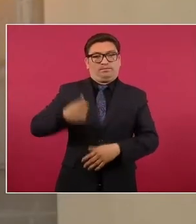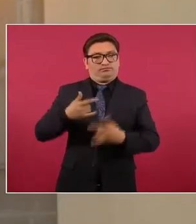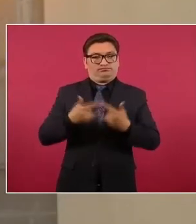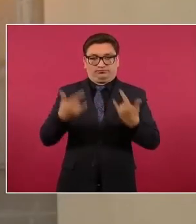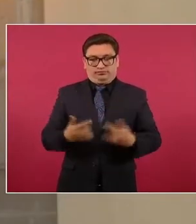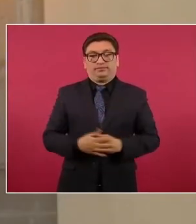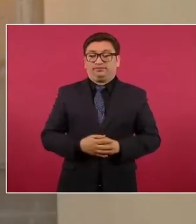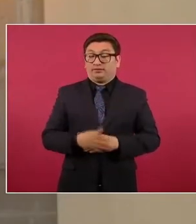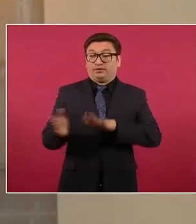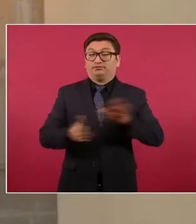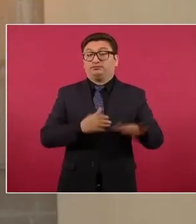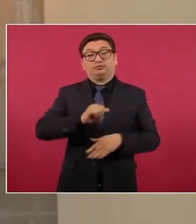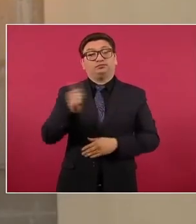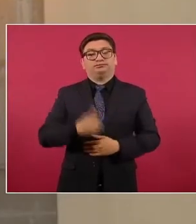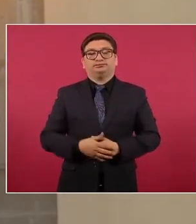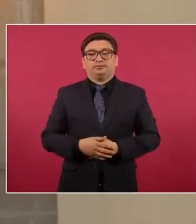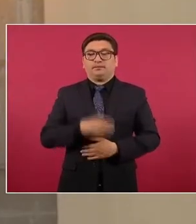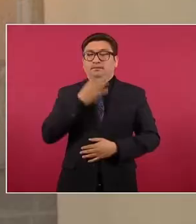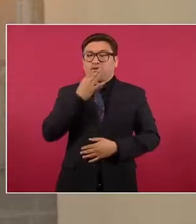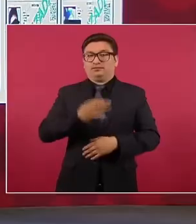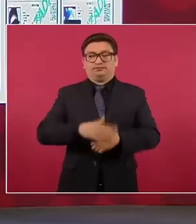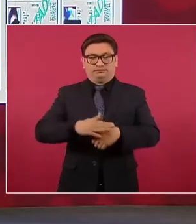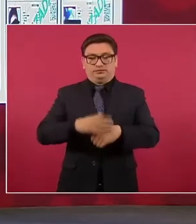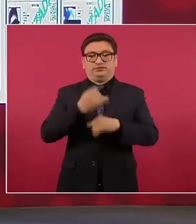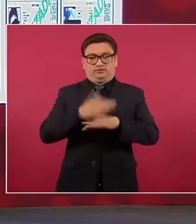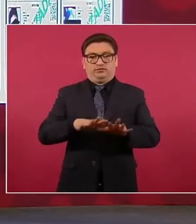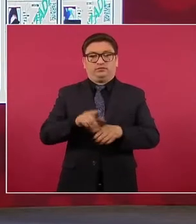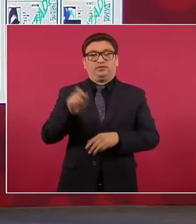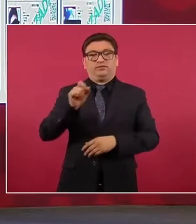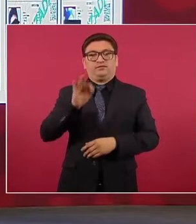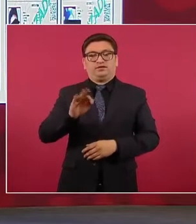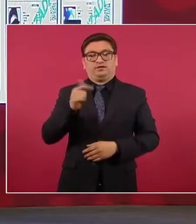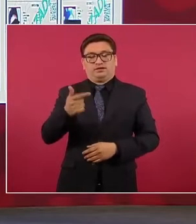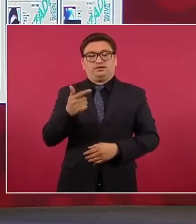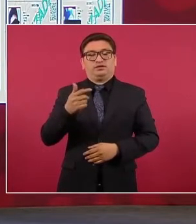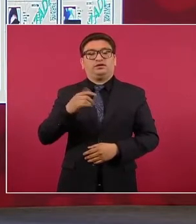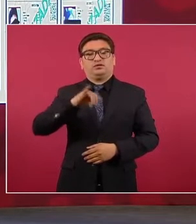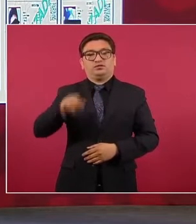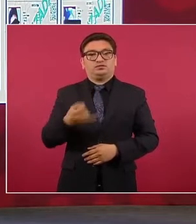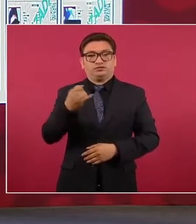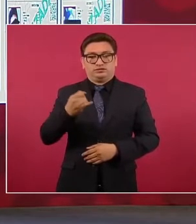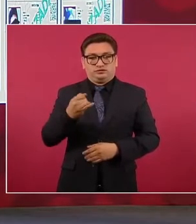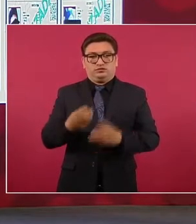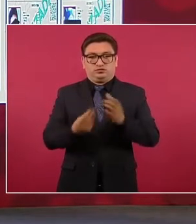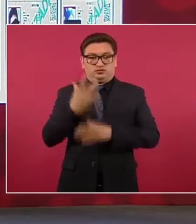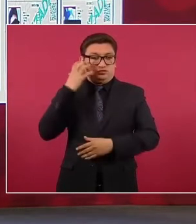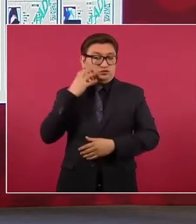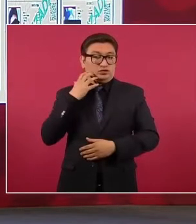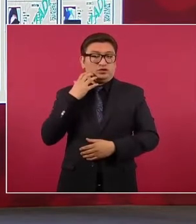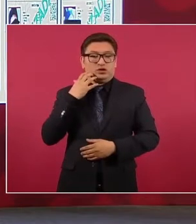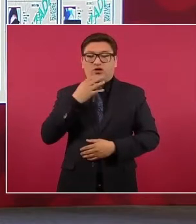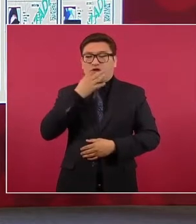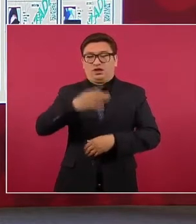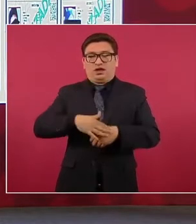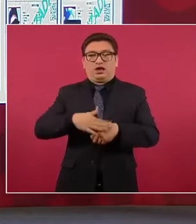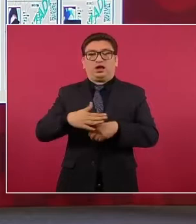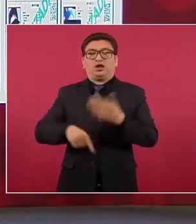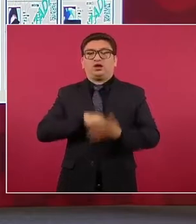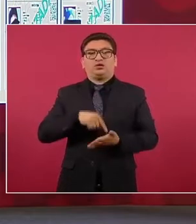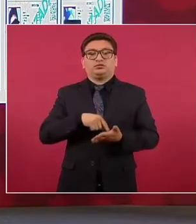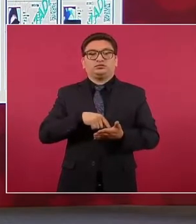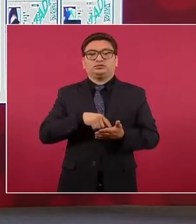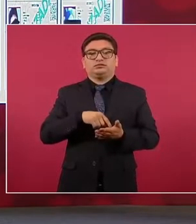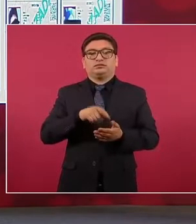También informar que la Fiscalía General de Justicia de Nuevo León reportó la localización